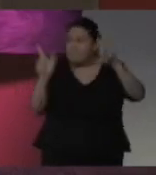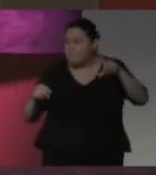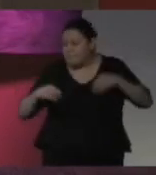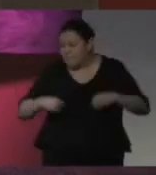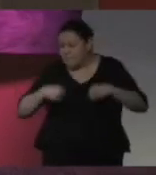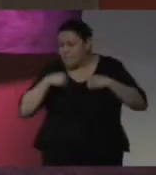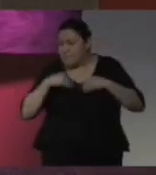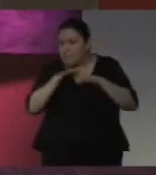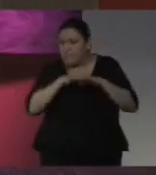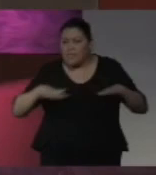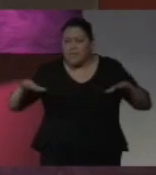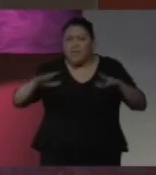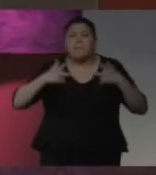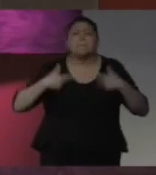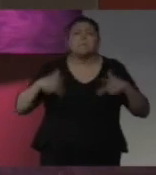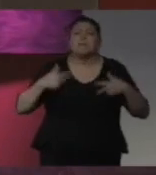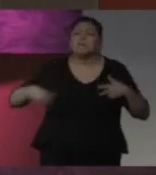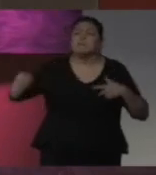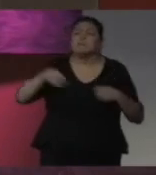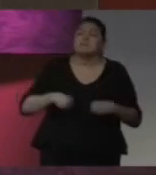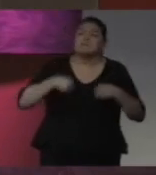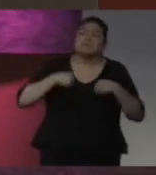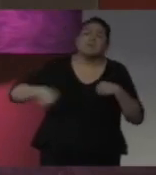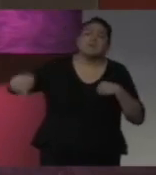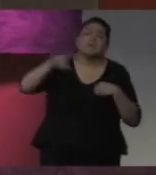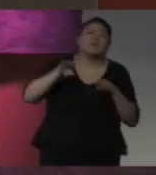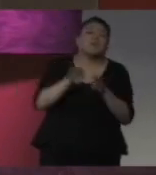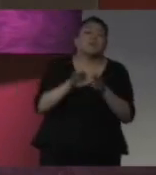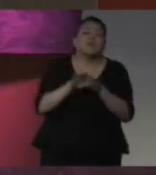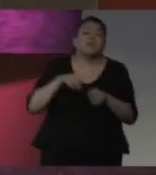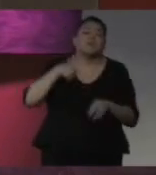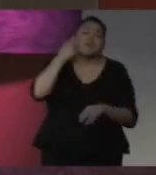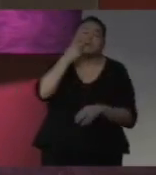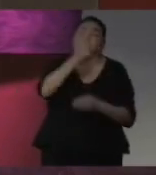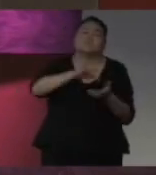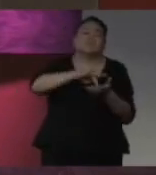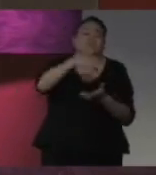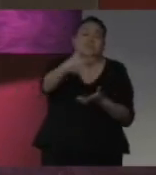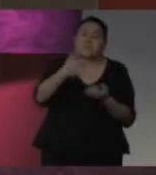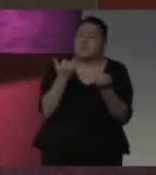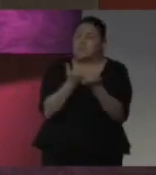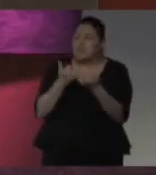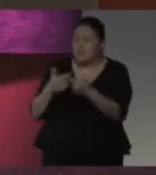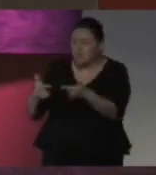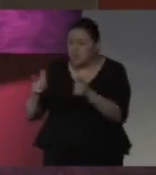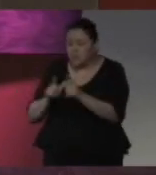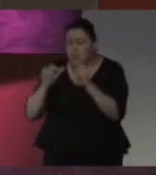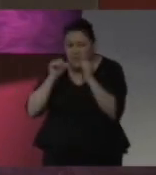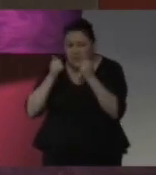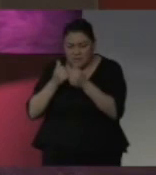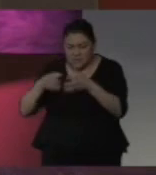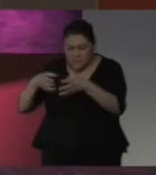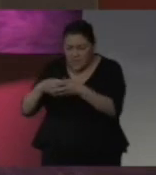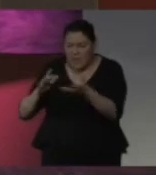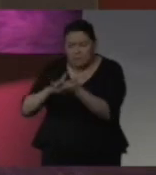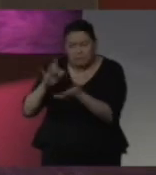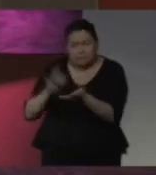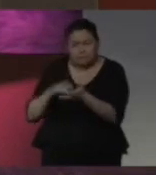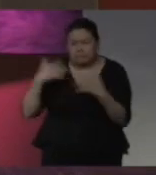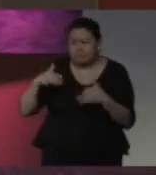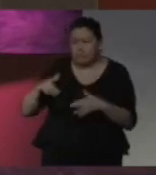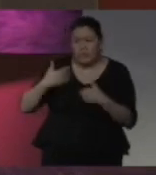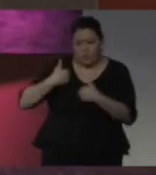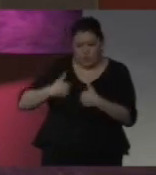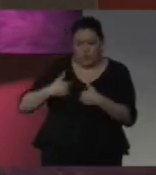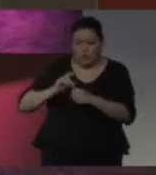las personas de a pie. Y así fue pensado. Y yo quiero agradecer profundamente a Académicas en Acción Crítica, que es este colectivo al cual tengo el honor